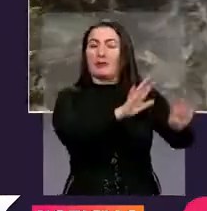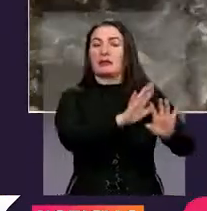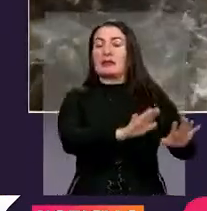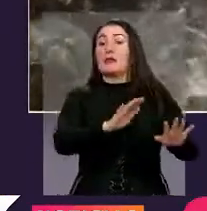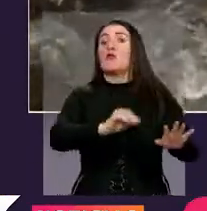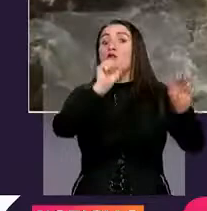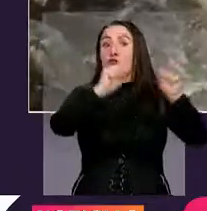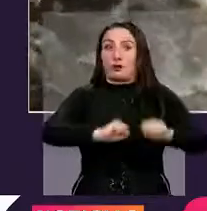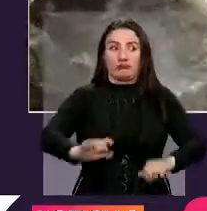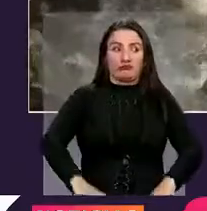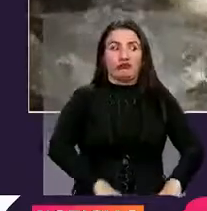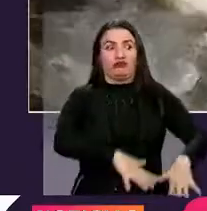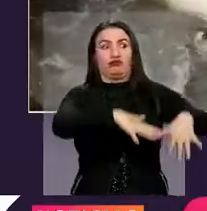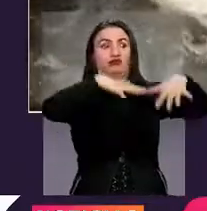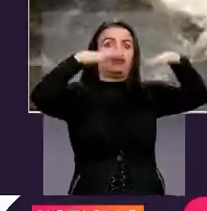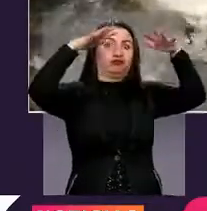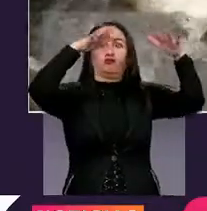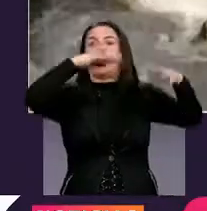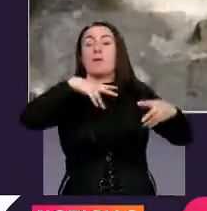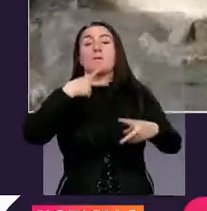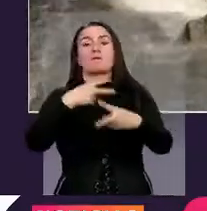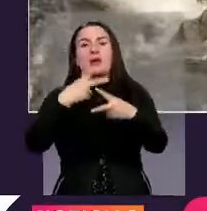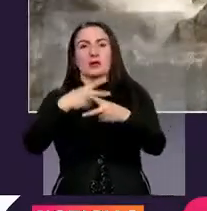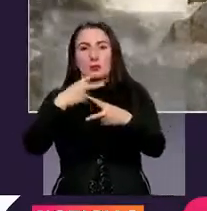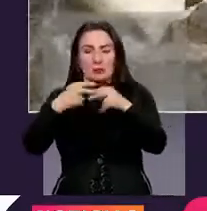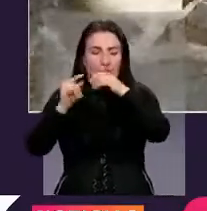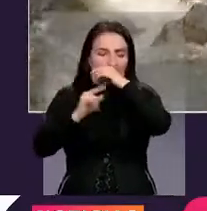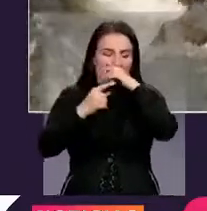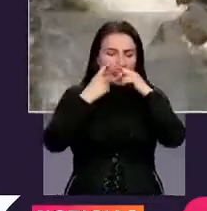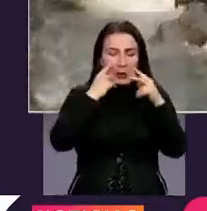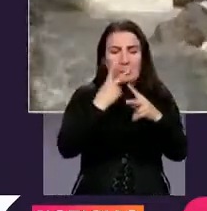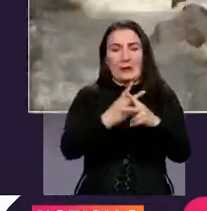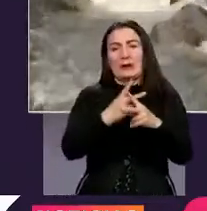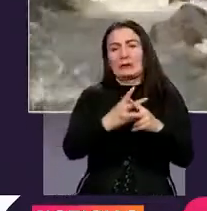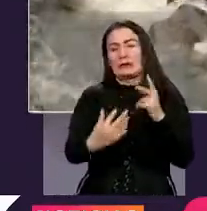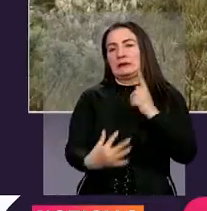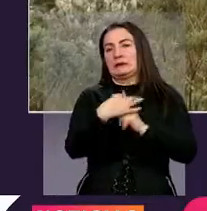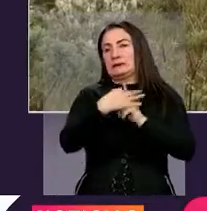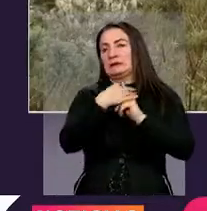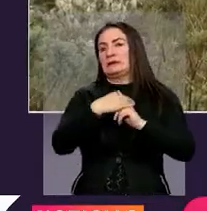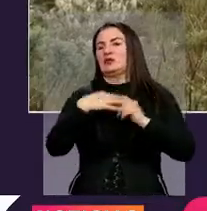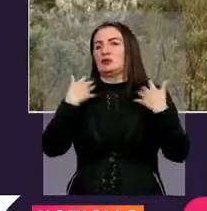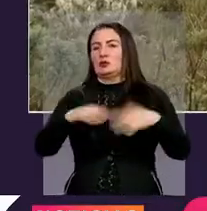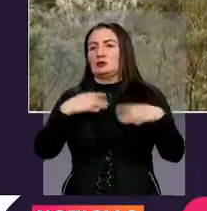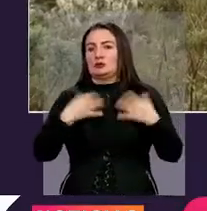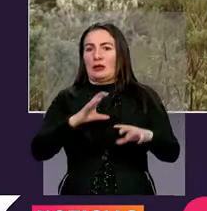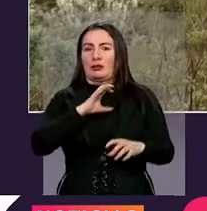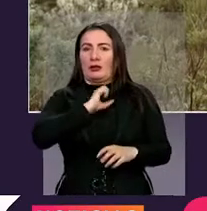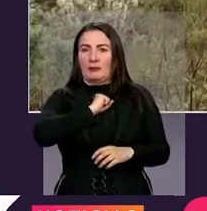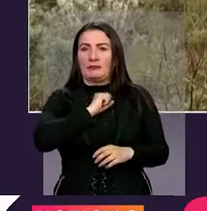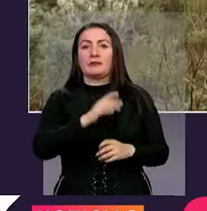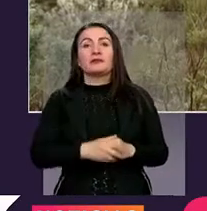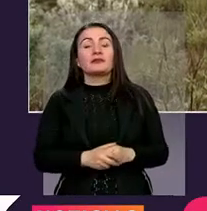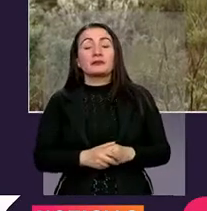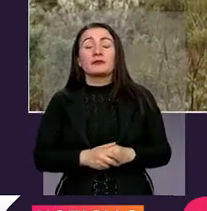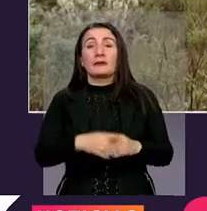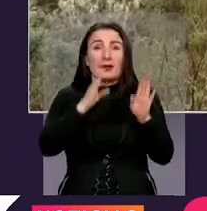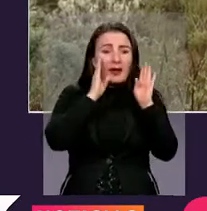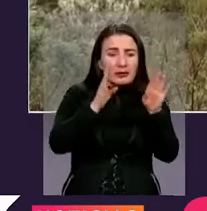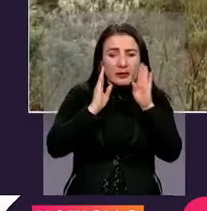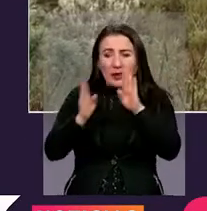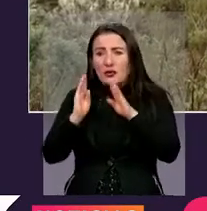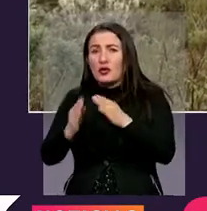podemos tener posibilidad de crecientes súbitas o avenidas torrenciales y esto nos puede generar situaciones que lamentar. Están muy atentos a las